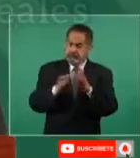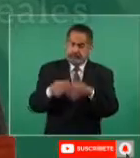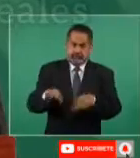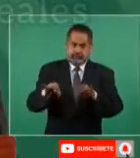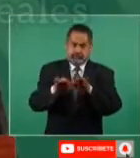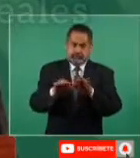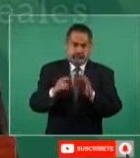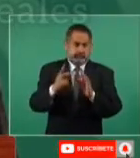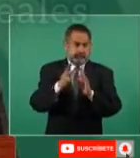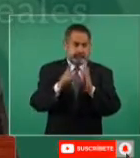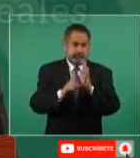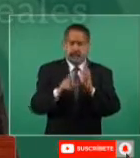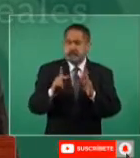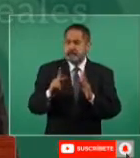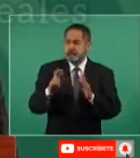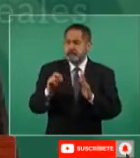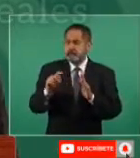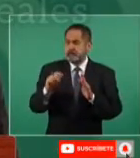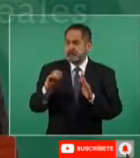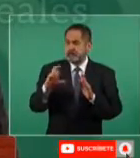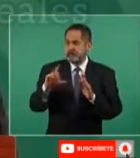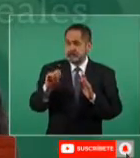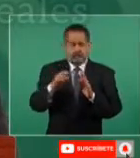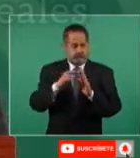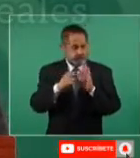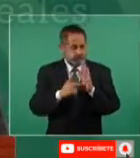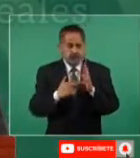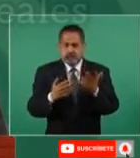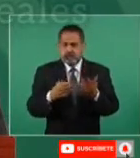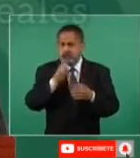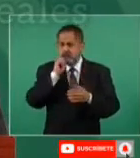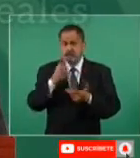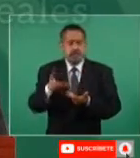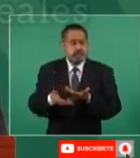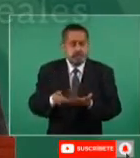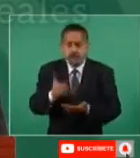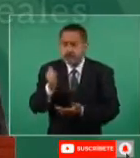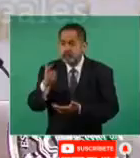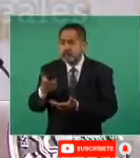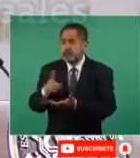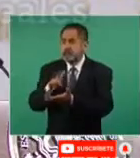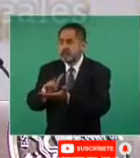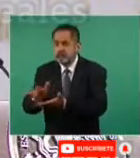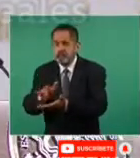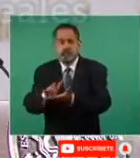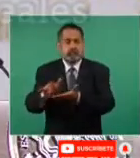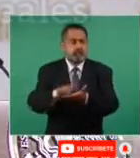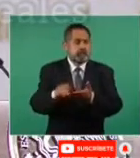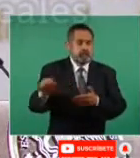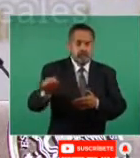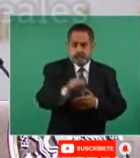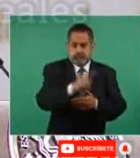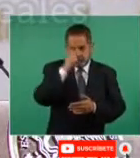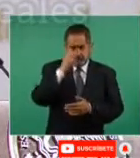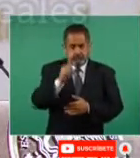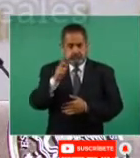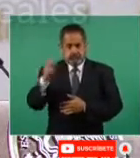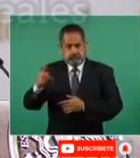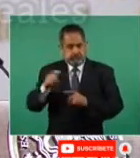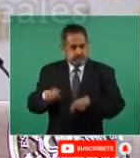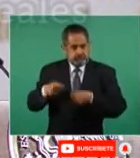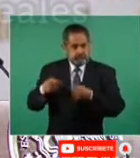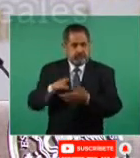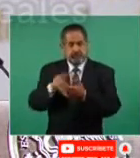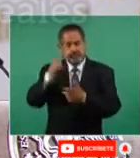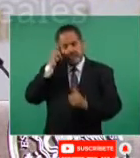Además de que también nos hemos puesto las órdenes como secretaría de todo lo que podamos apoyar precisamente para poder lograr eso que